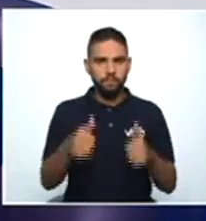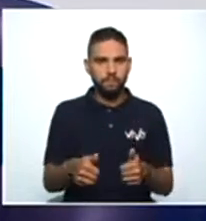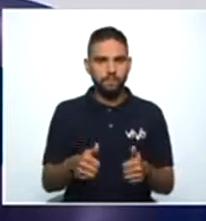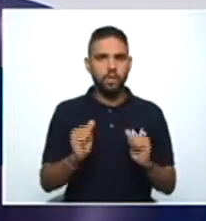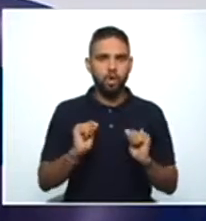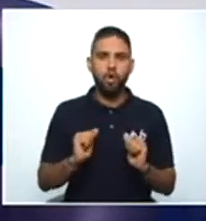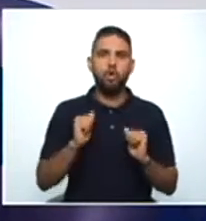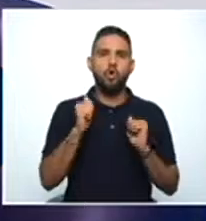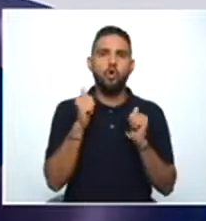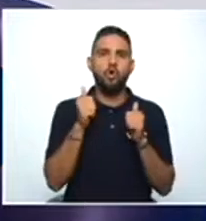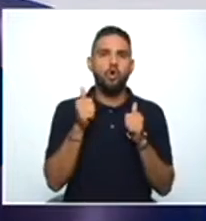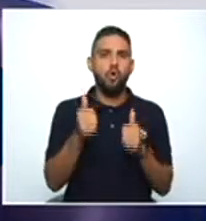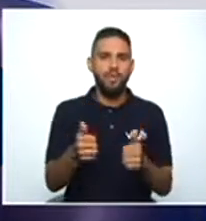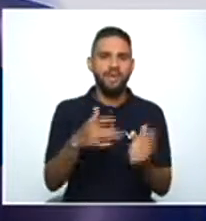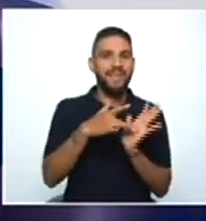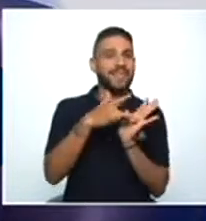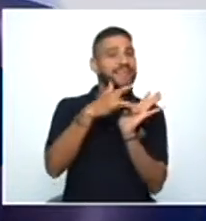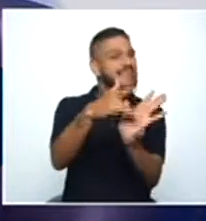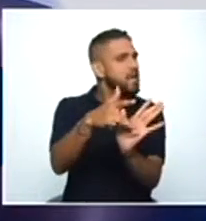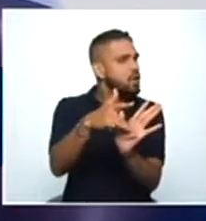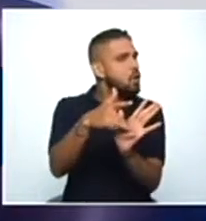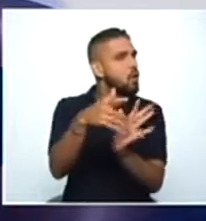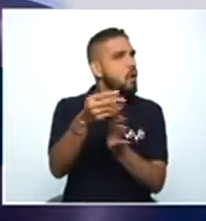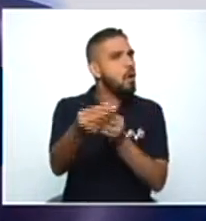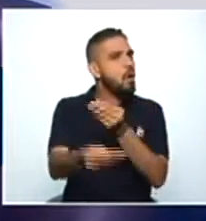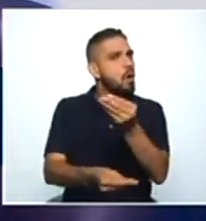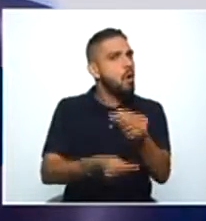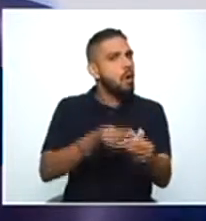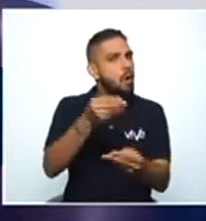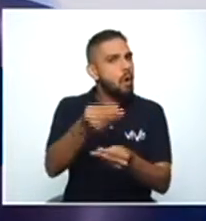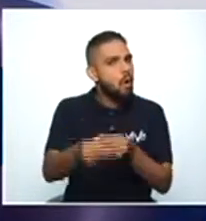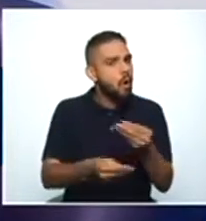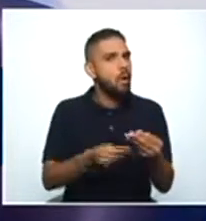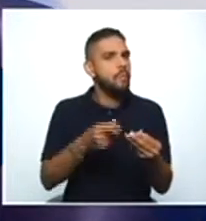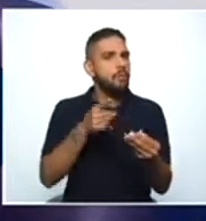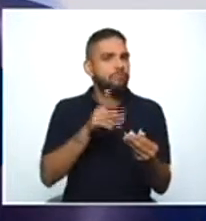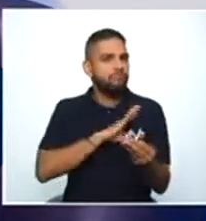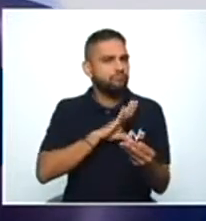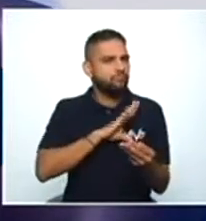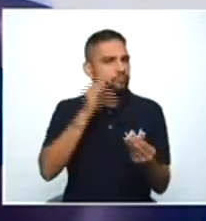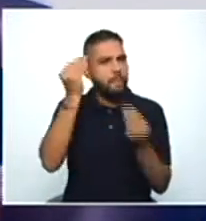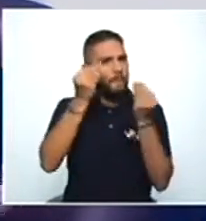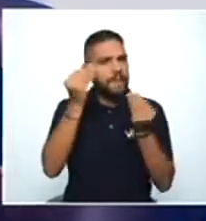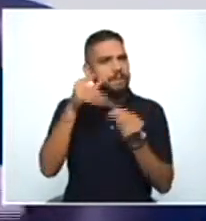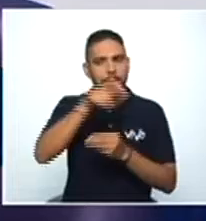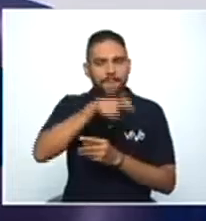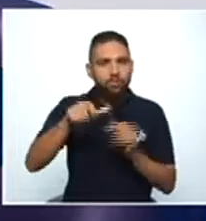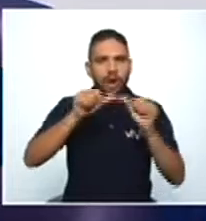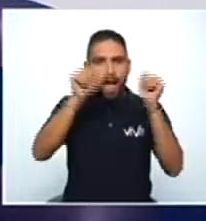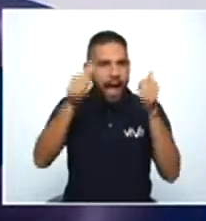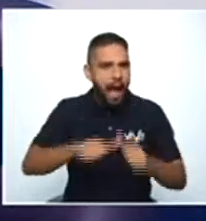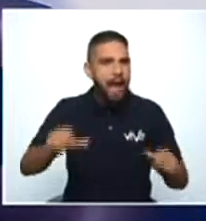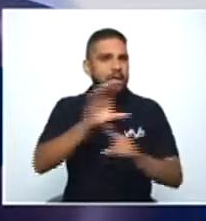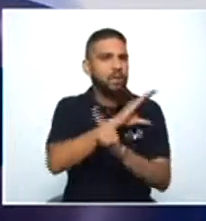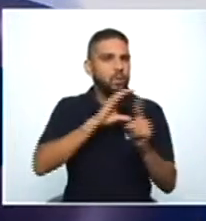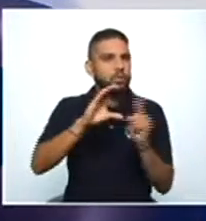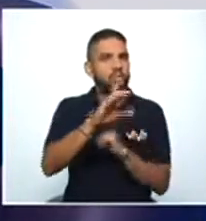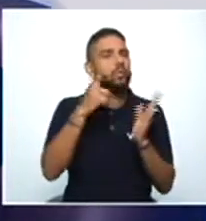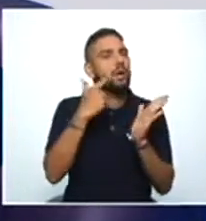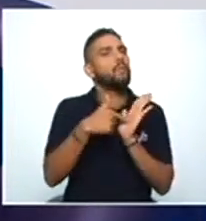generar un disco que acompañamiento más ustedes le realizan a todos los artistas y cultores venezolanos que